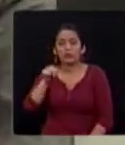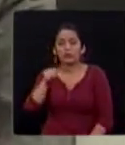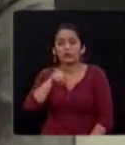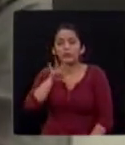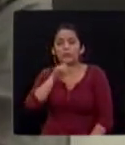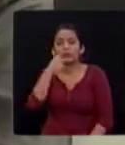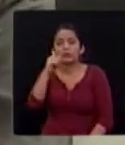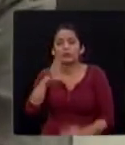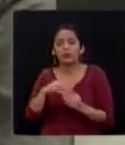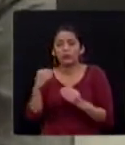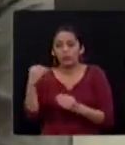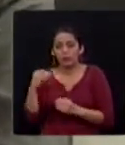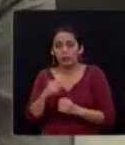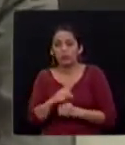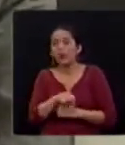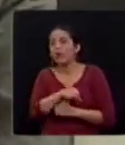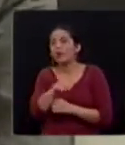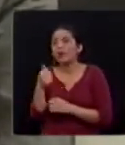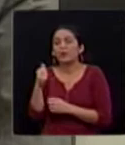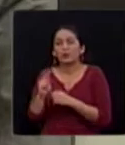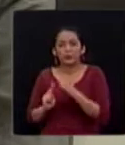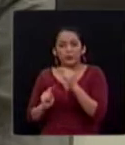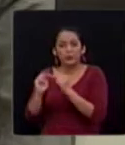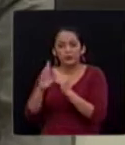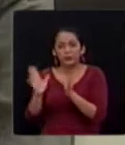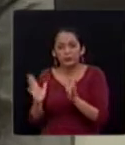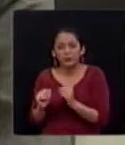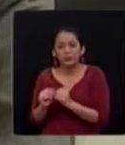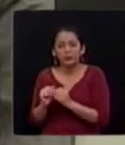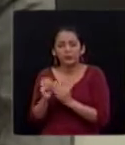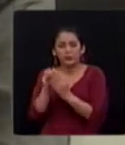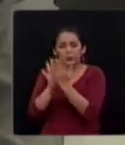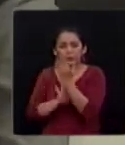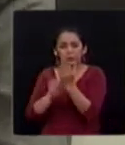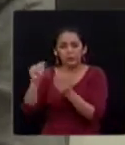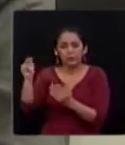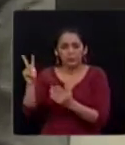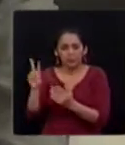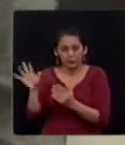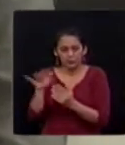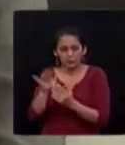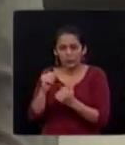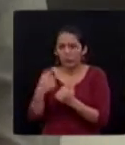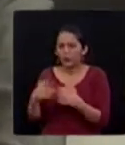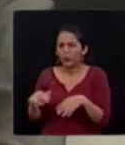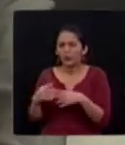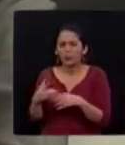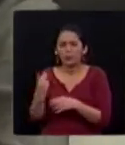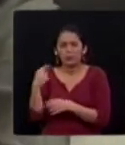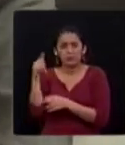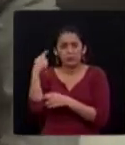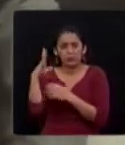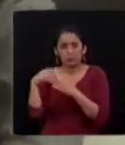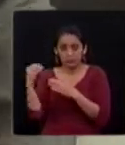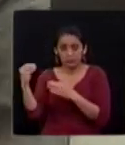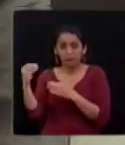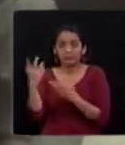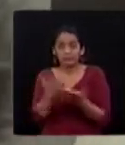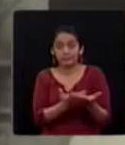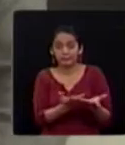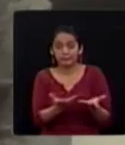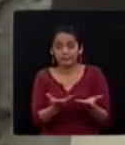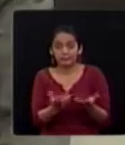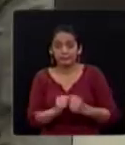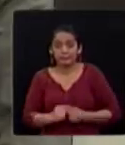el proceso de Lavallato se menciona que pudieran ser incluso más de 300 millones de dólares. Y está lo último, el